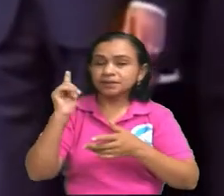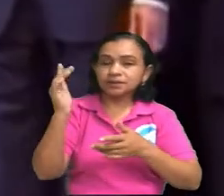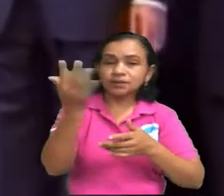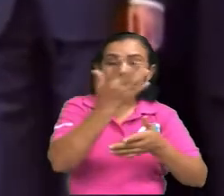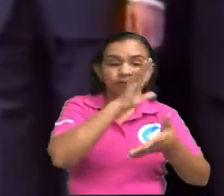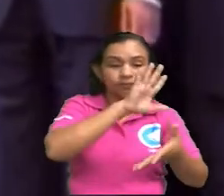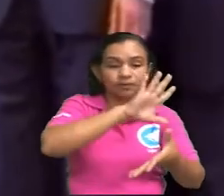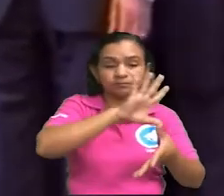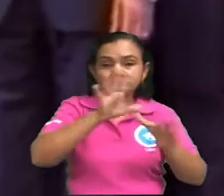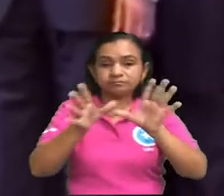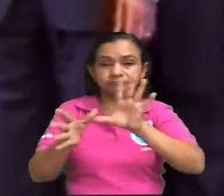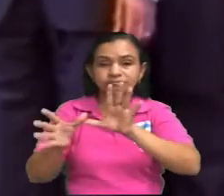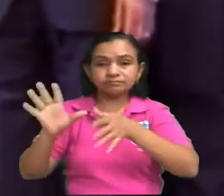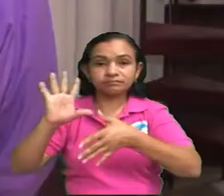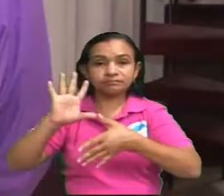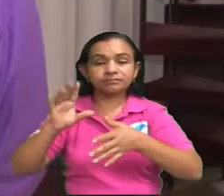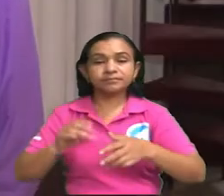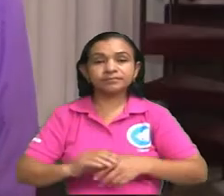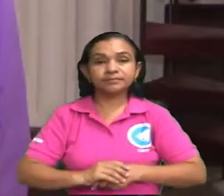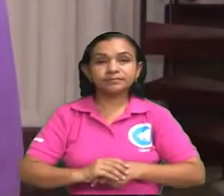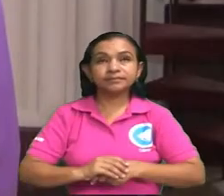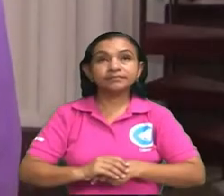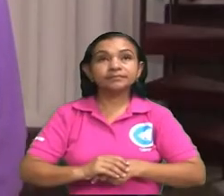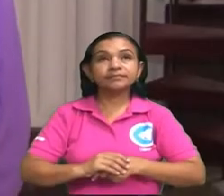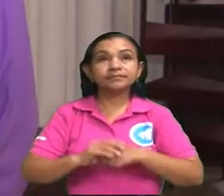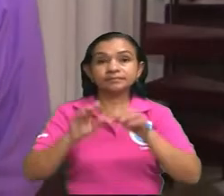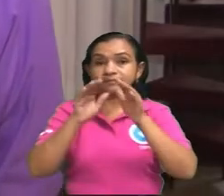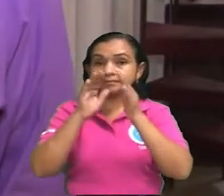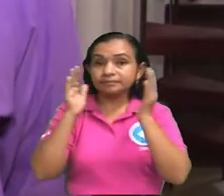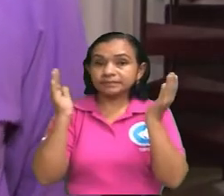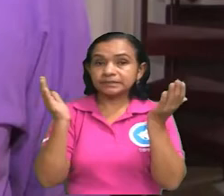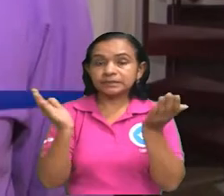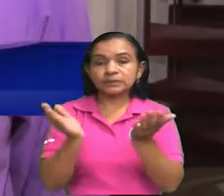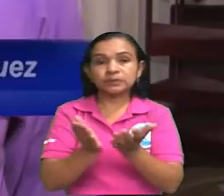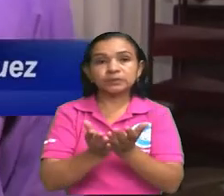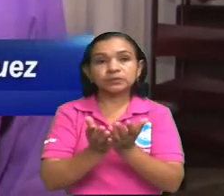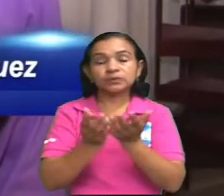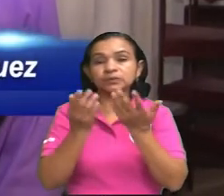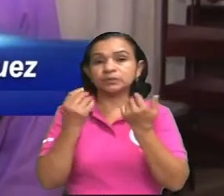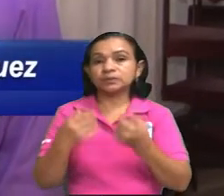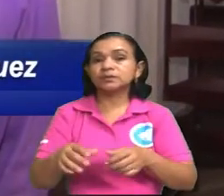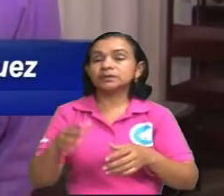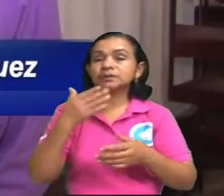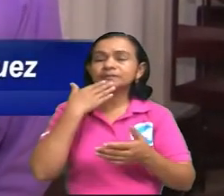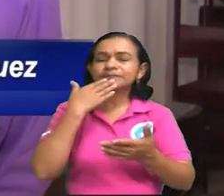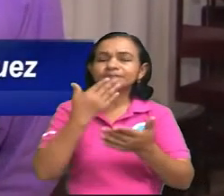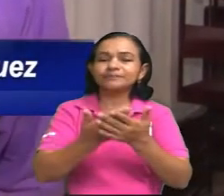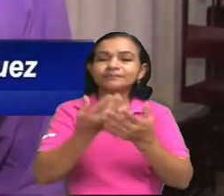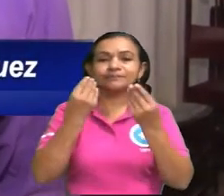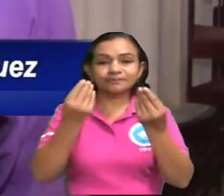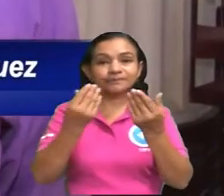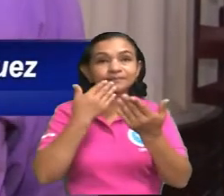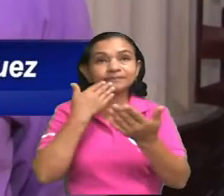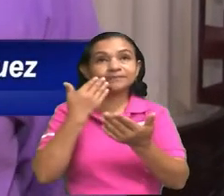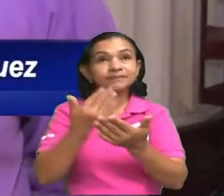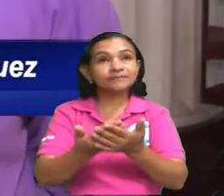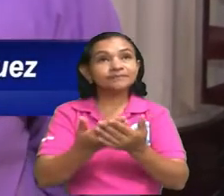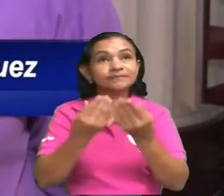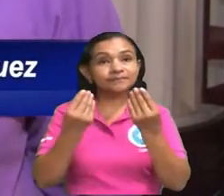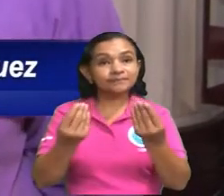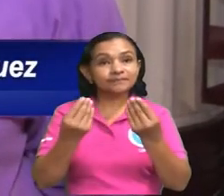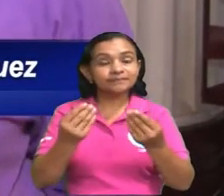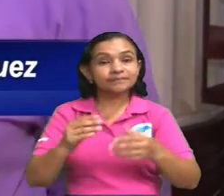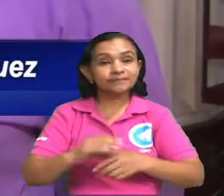continentes. El mundo entero tiene un alto nivel de agradecimiento y